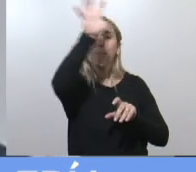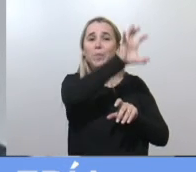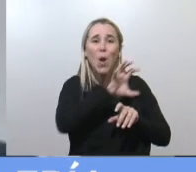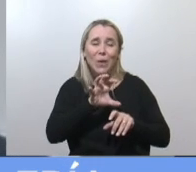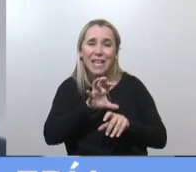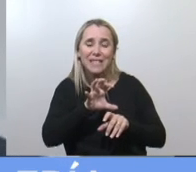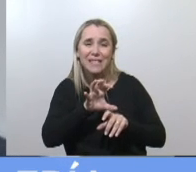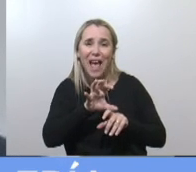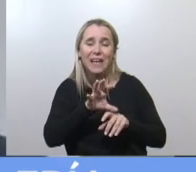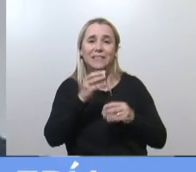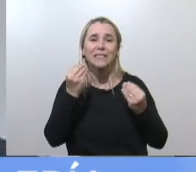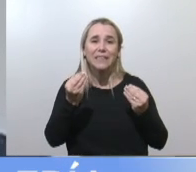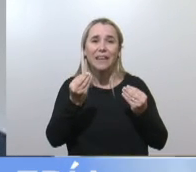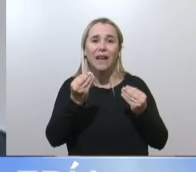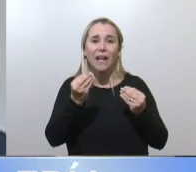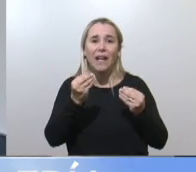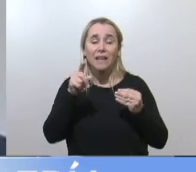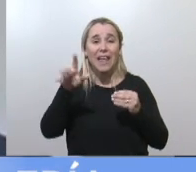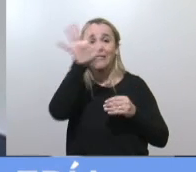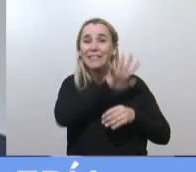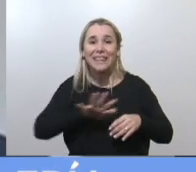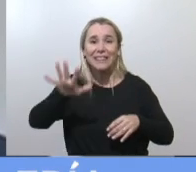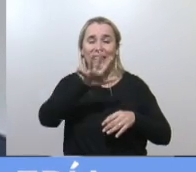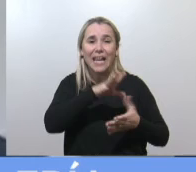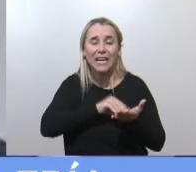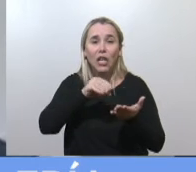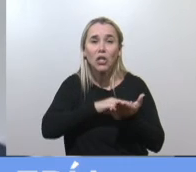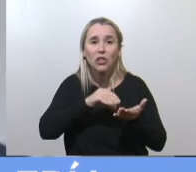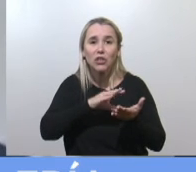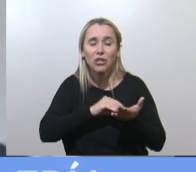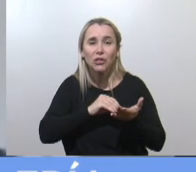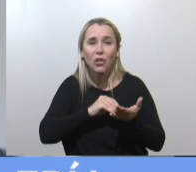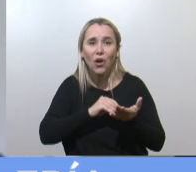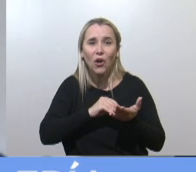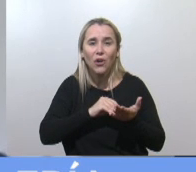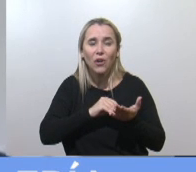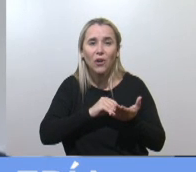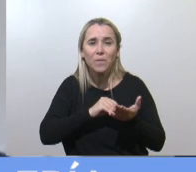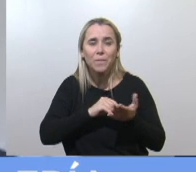hermanas, donde todo o parte de sus territorios son comprendidos en la